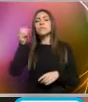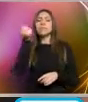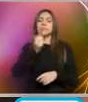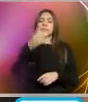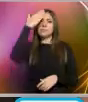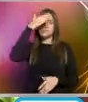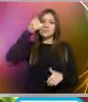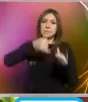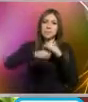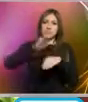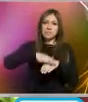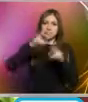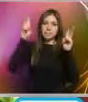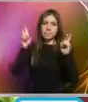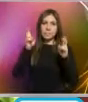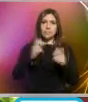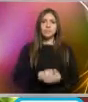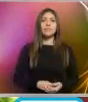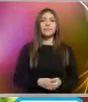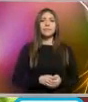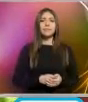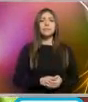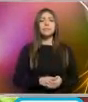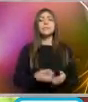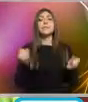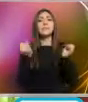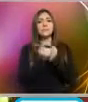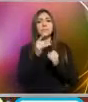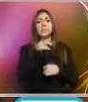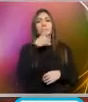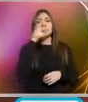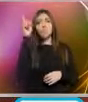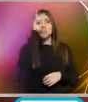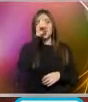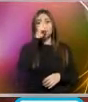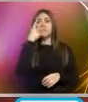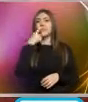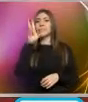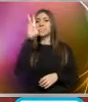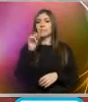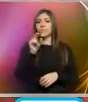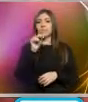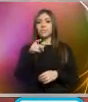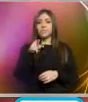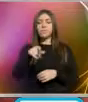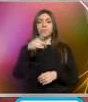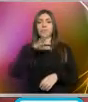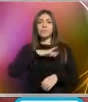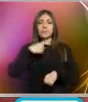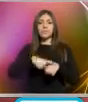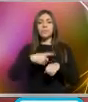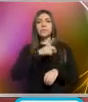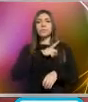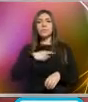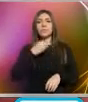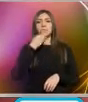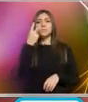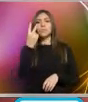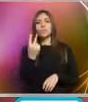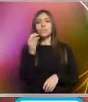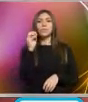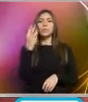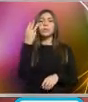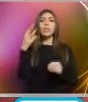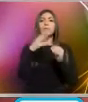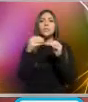María, dinos. También, bueno, yo les recomiendo que para no caer en el estreñimiento consuman de 2 a 3 frutas al día Ok.